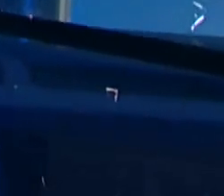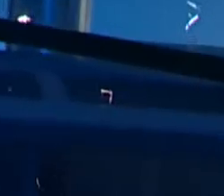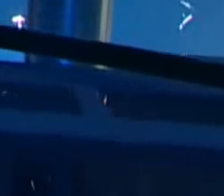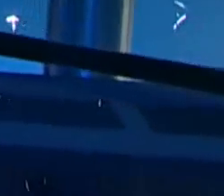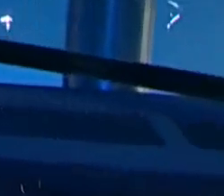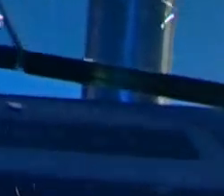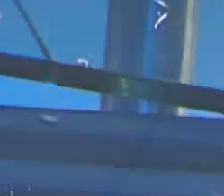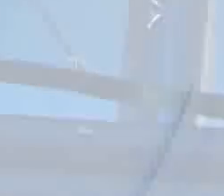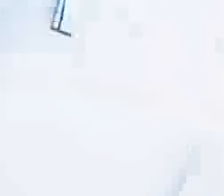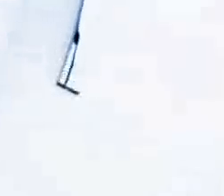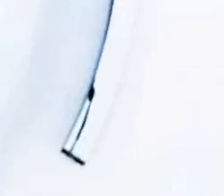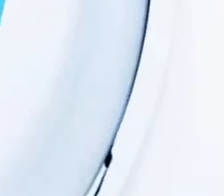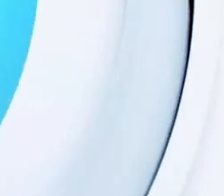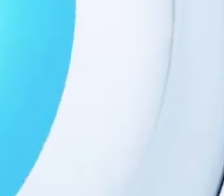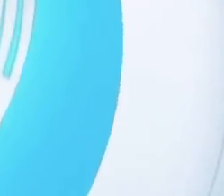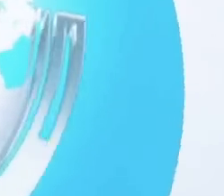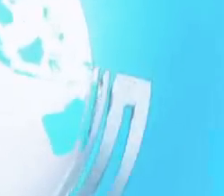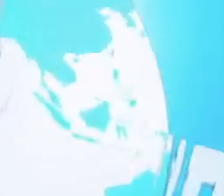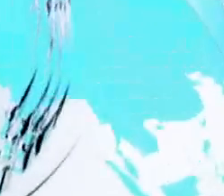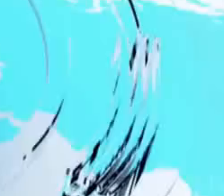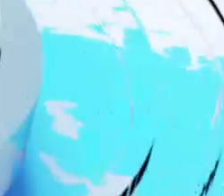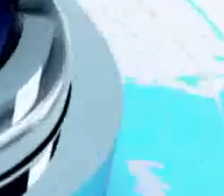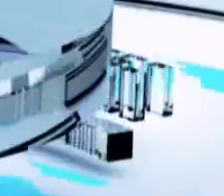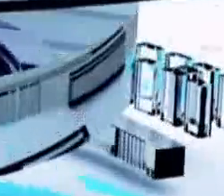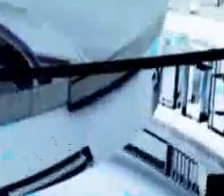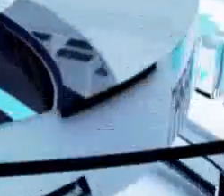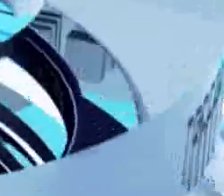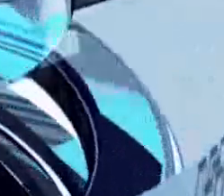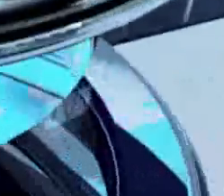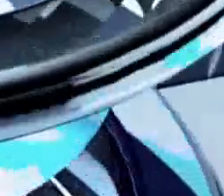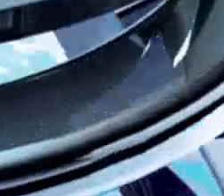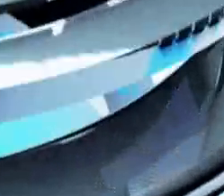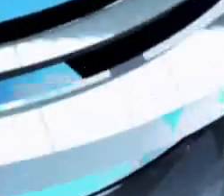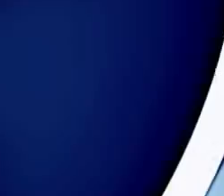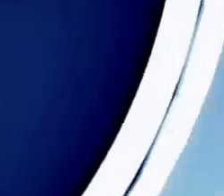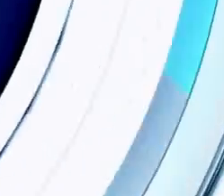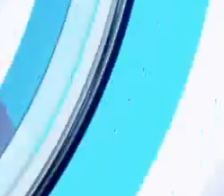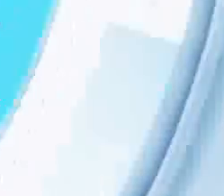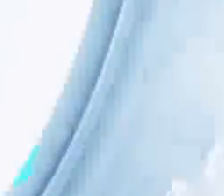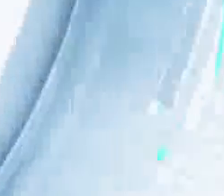nombre, en tu nombre.